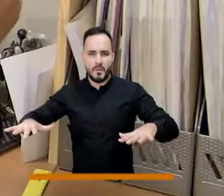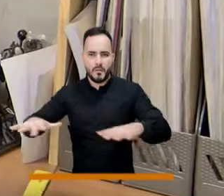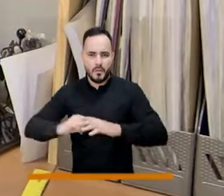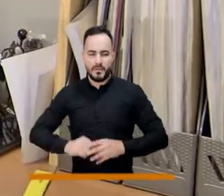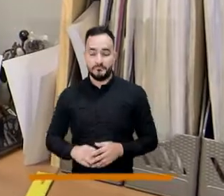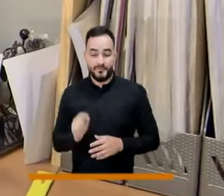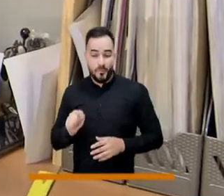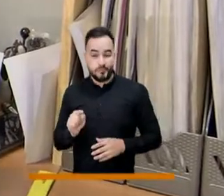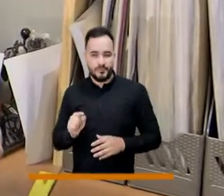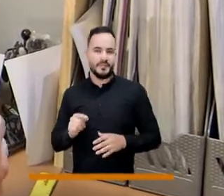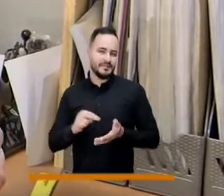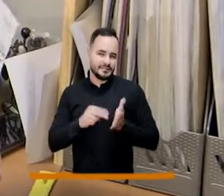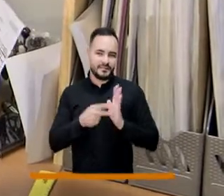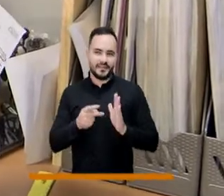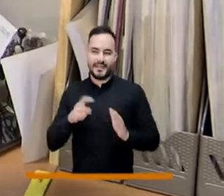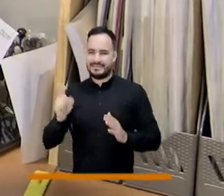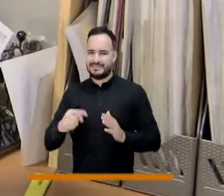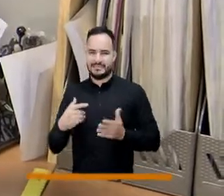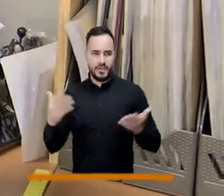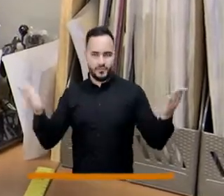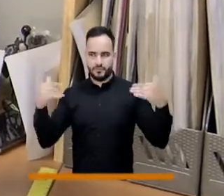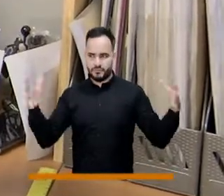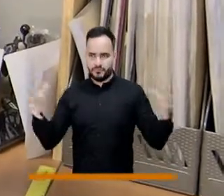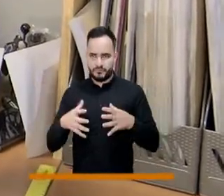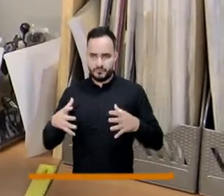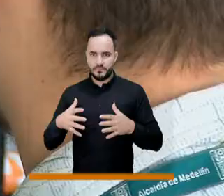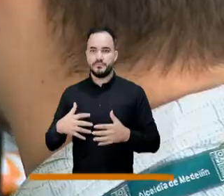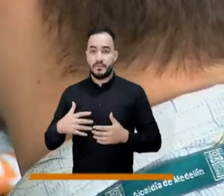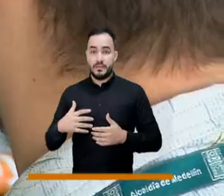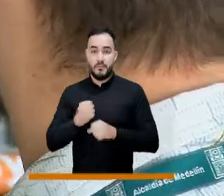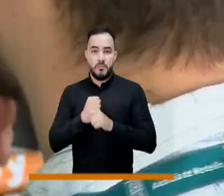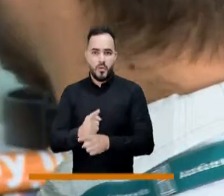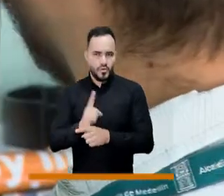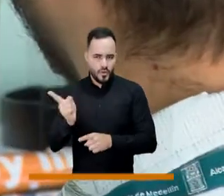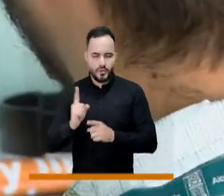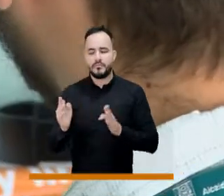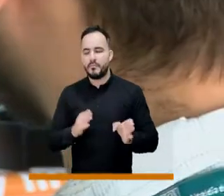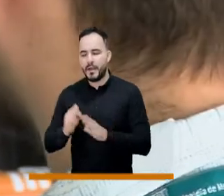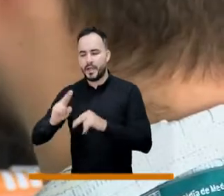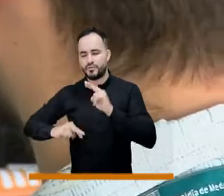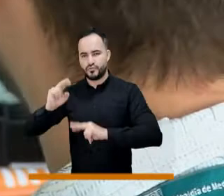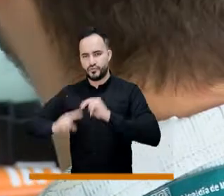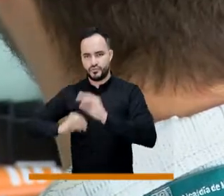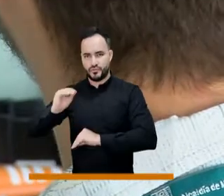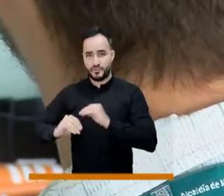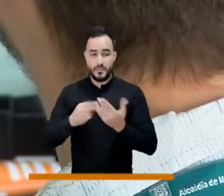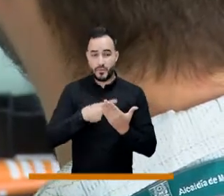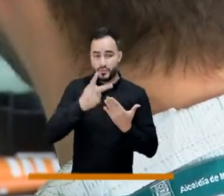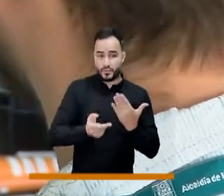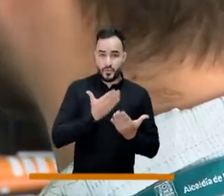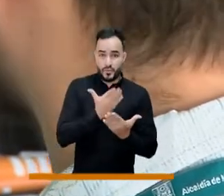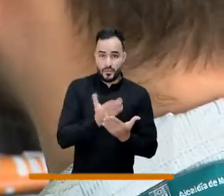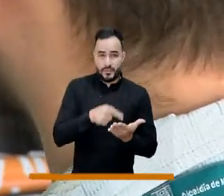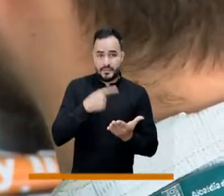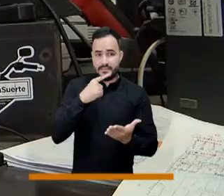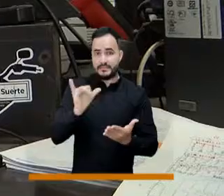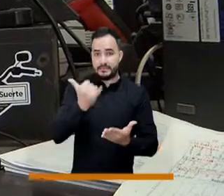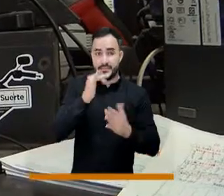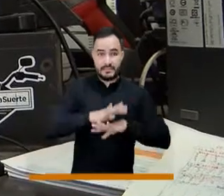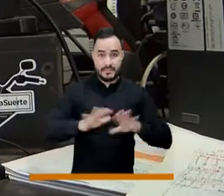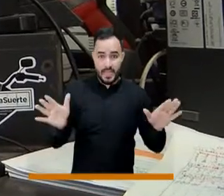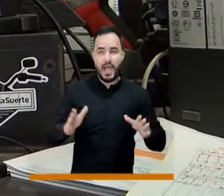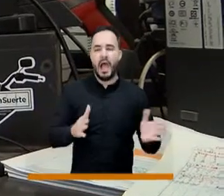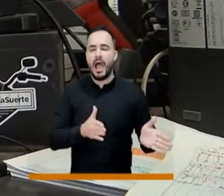construir un plan de conectividad en forma colectiva y participativa. El qué, el cómo y el de dónde, que